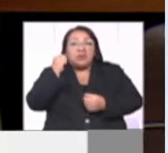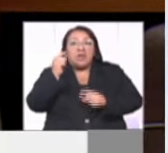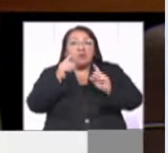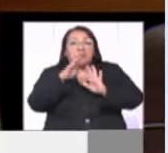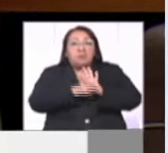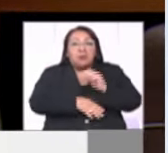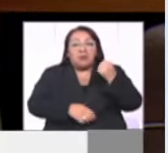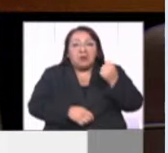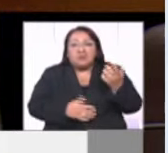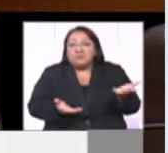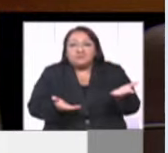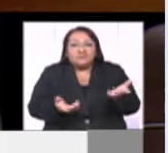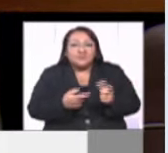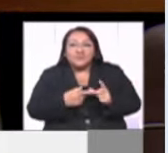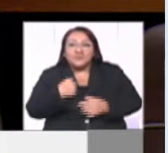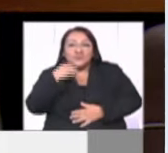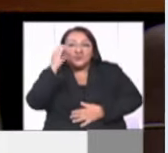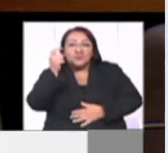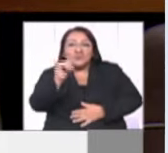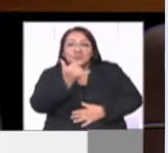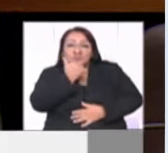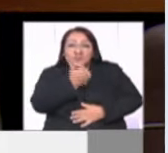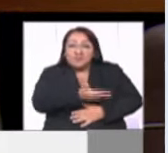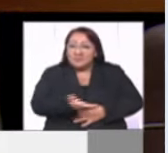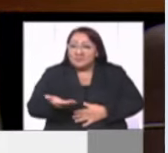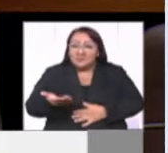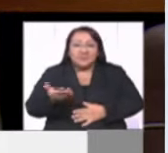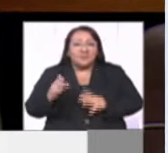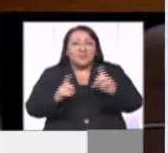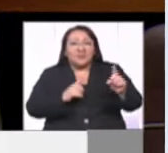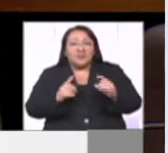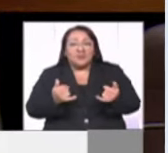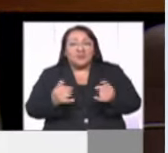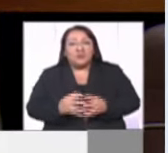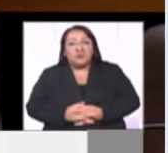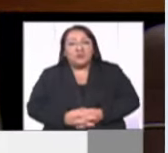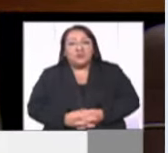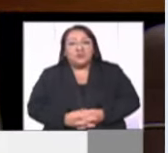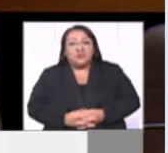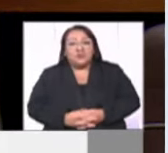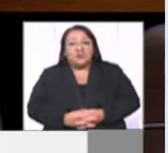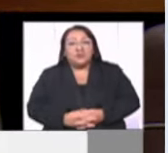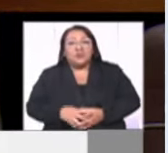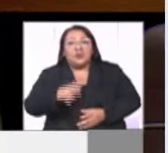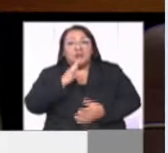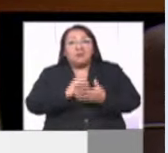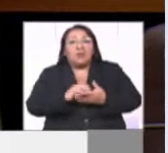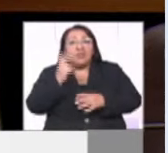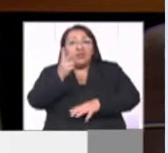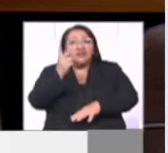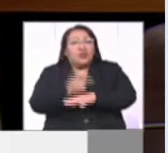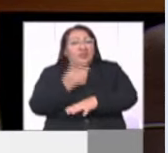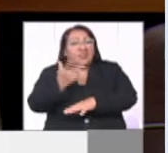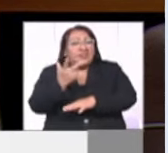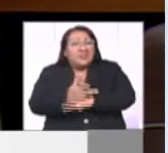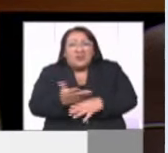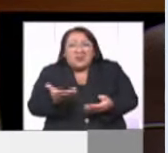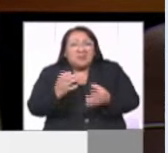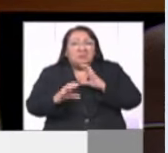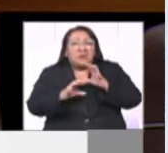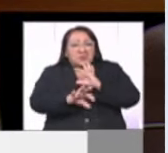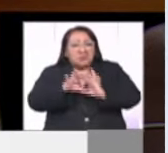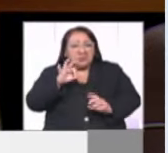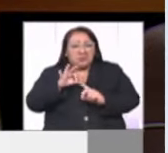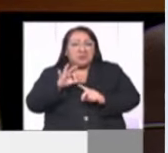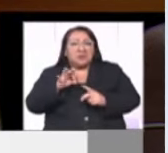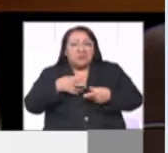gana. Entonces yo creo que estamos equivocados en el debate y en el discurso. Estamos hablando acá más de 2 horas o 3 horas para sacar